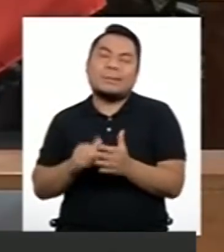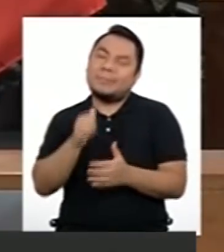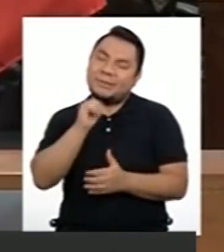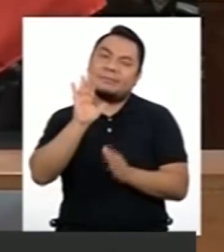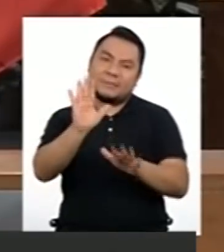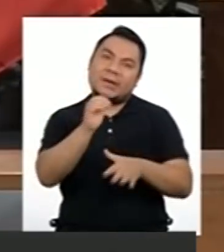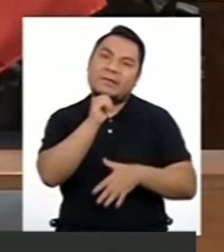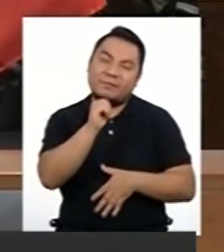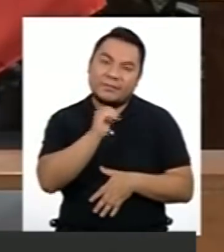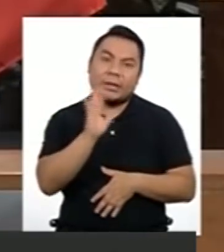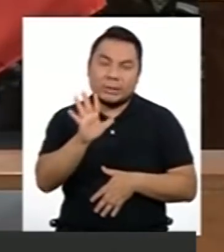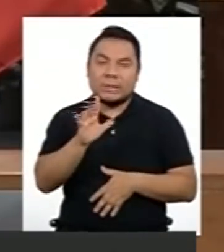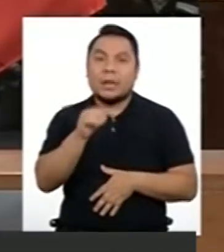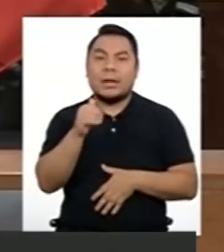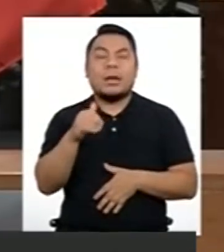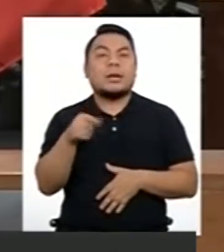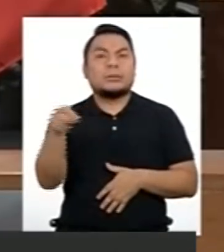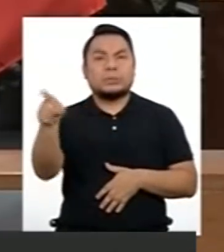todavía falta